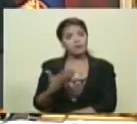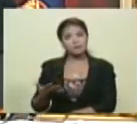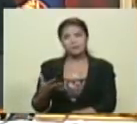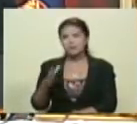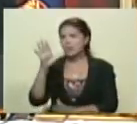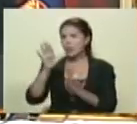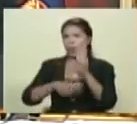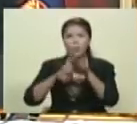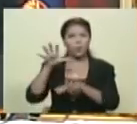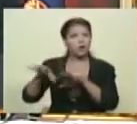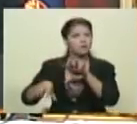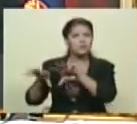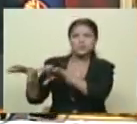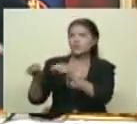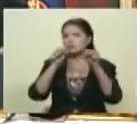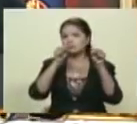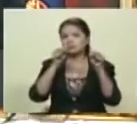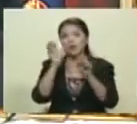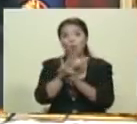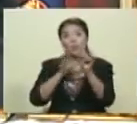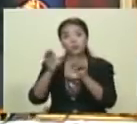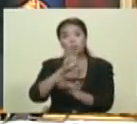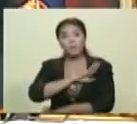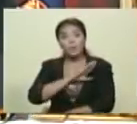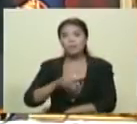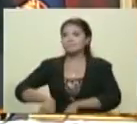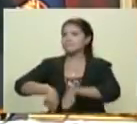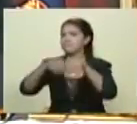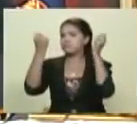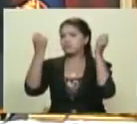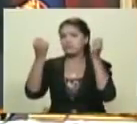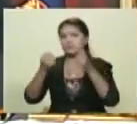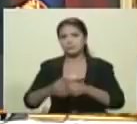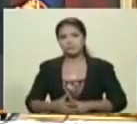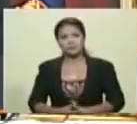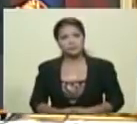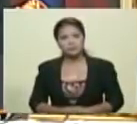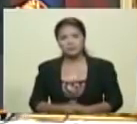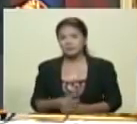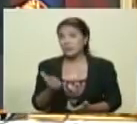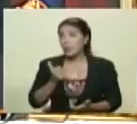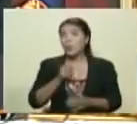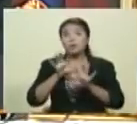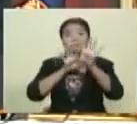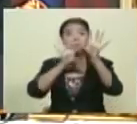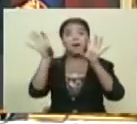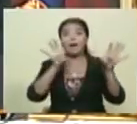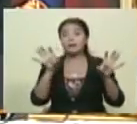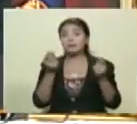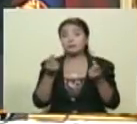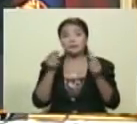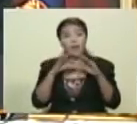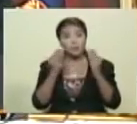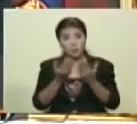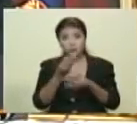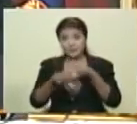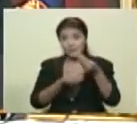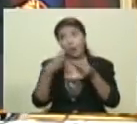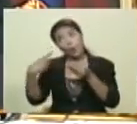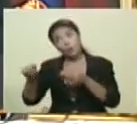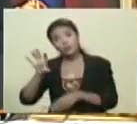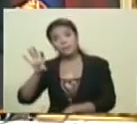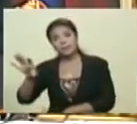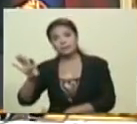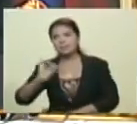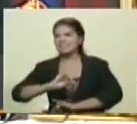Saquearon el patrimonio cultural de Irak, lo destrozaron. Cualquier país del mundo que hiciera eso con otro país